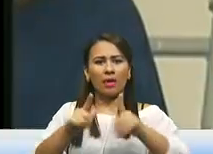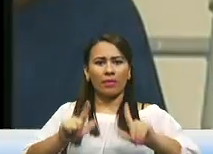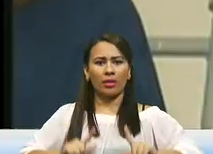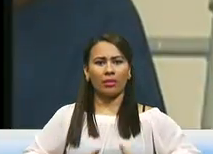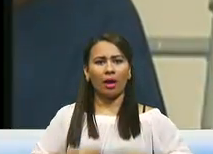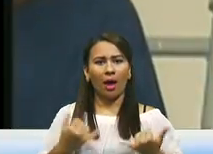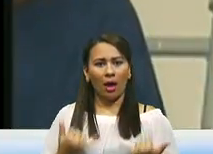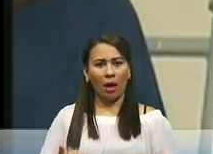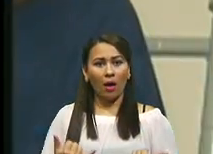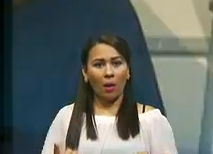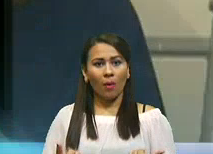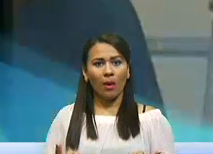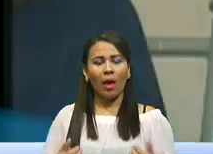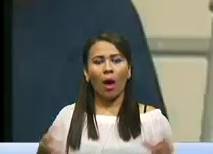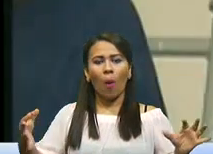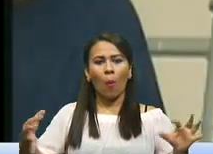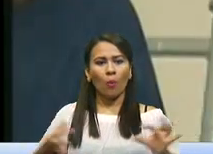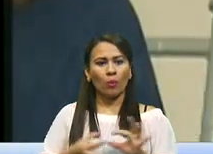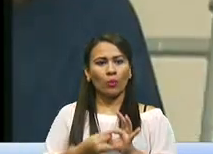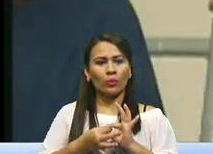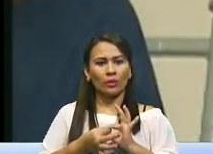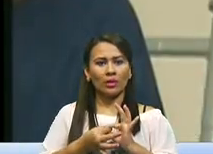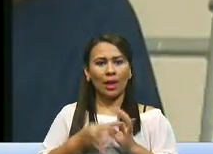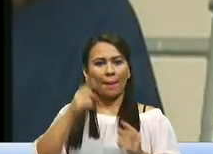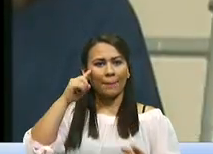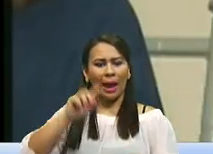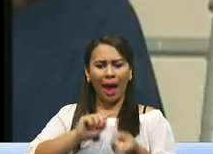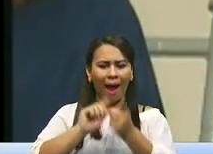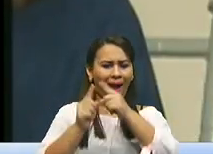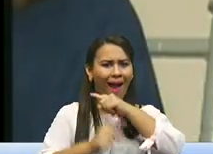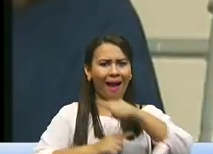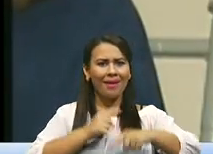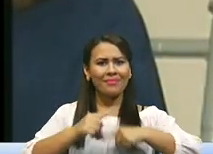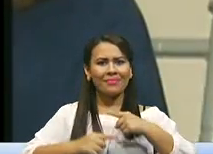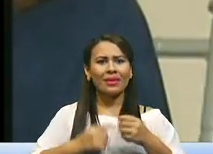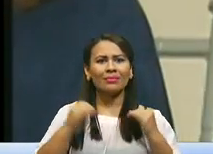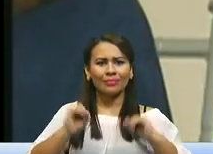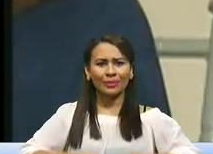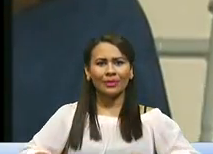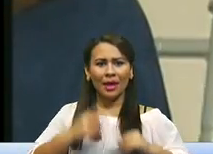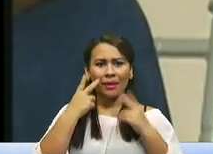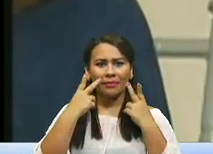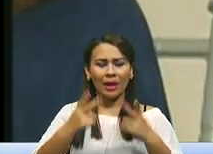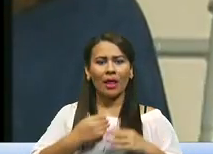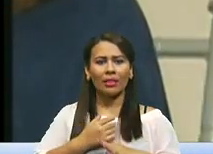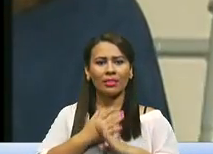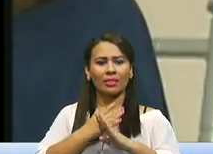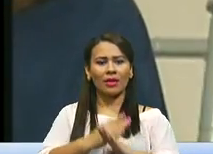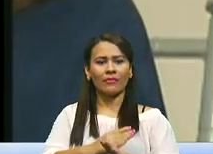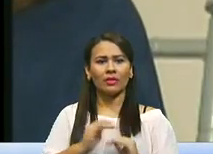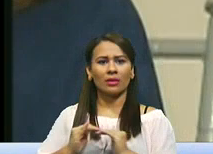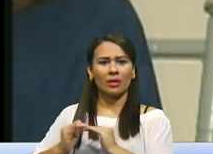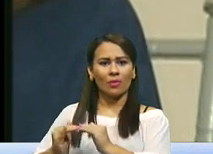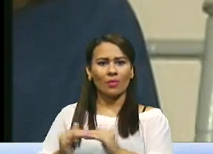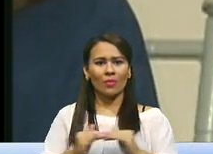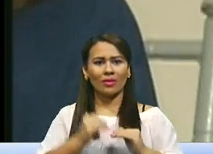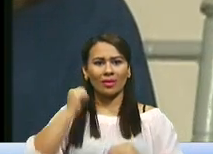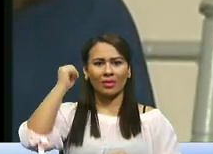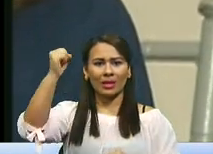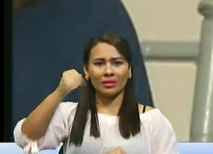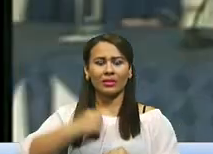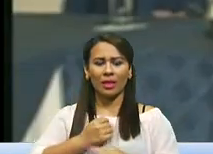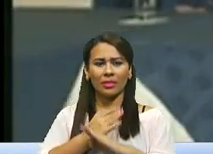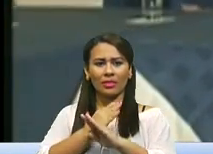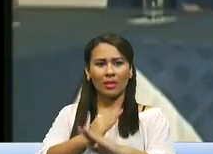hora de la unidad para defender la democracia y para defender la libertad en